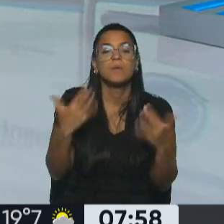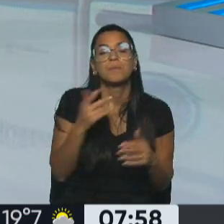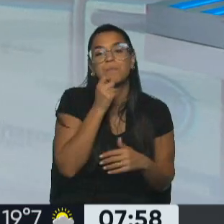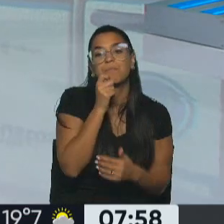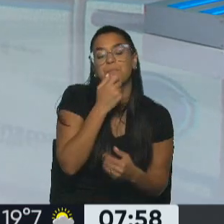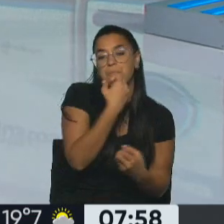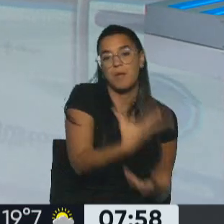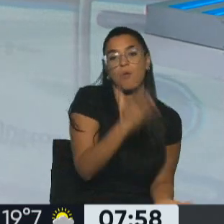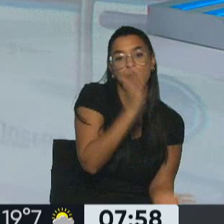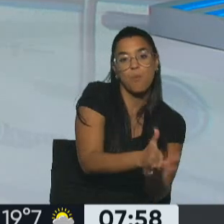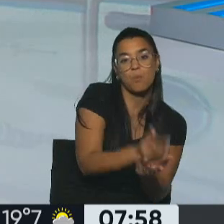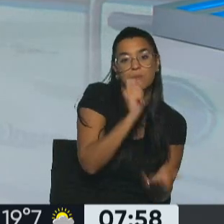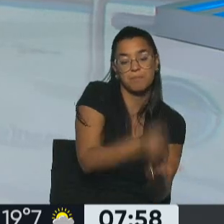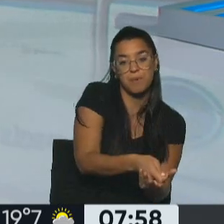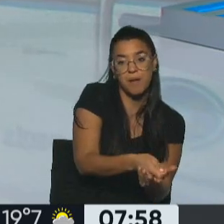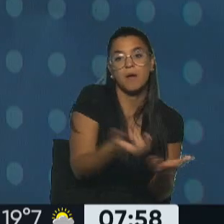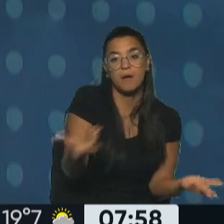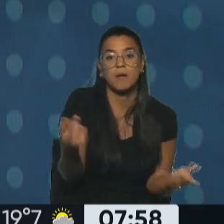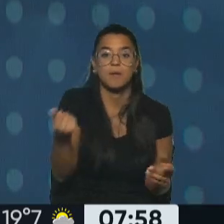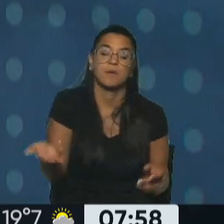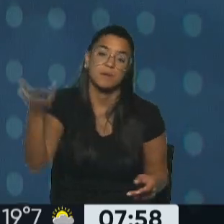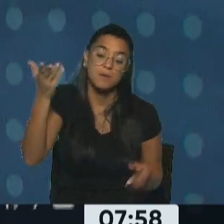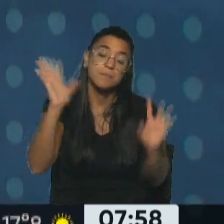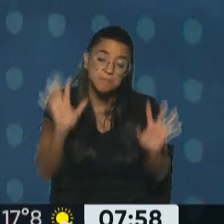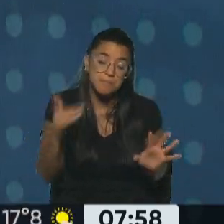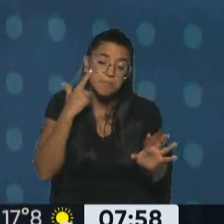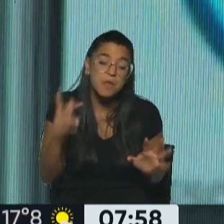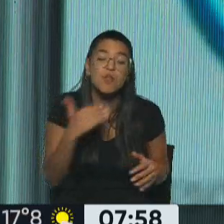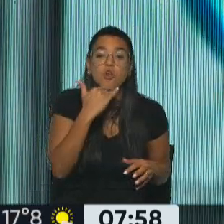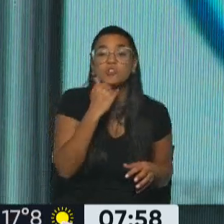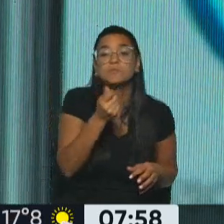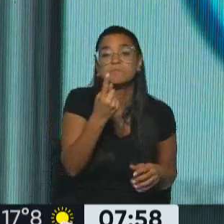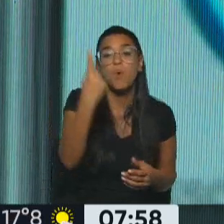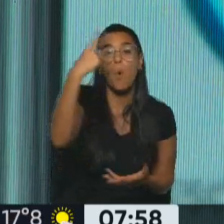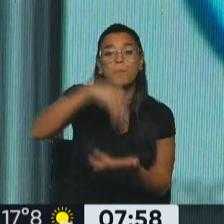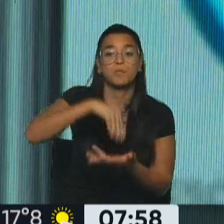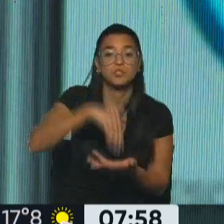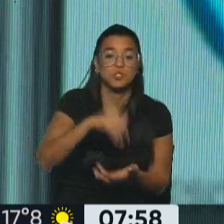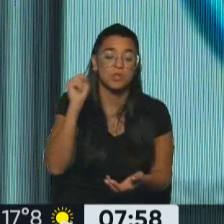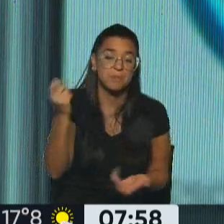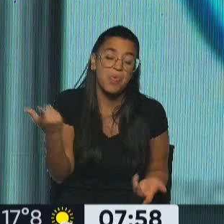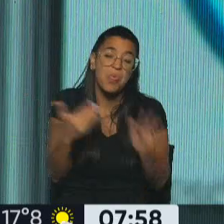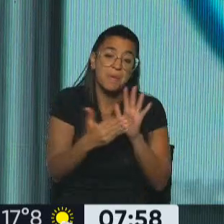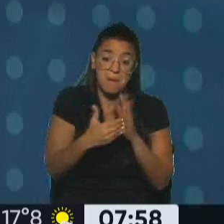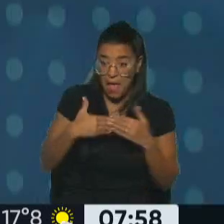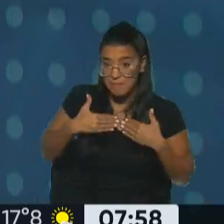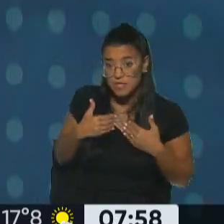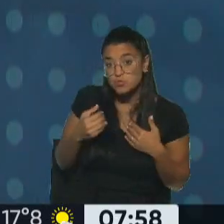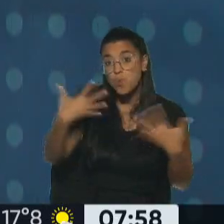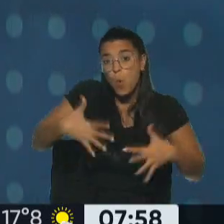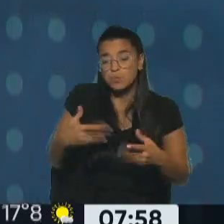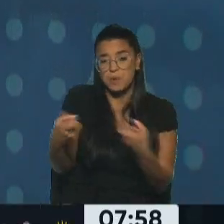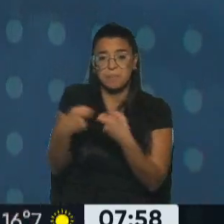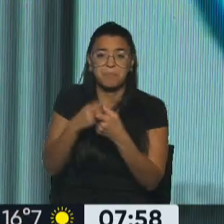la multa y subir pues, los precios. Y mirá, a ver, no sé qué te parece 1.000.000 de pesos. ¿Y según para quién? Para mí un montón, pero para una